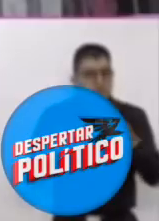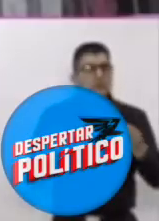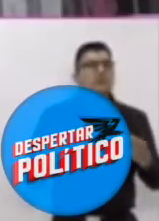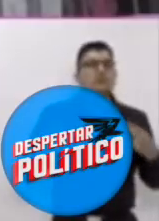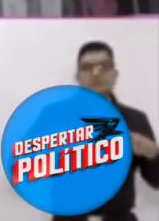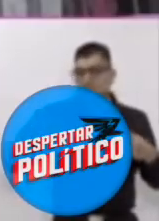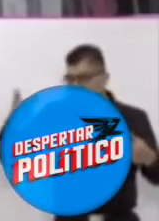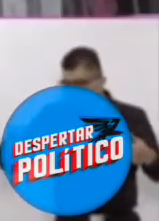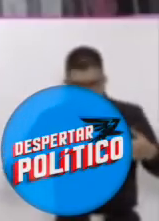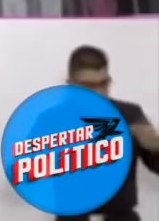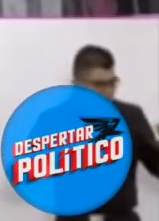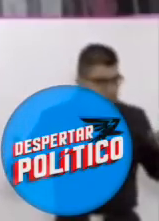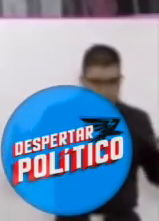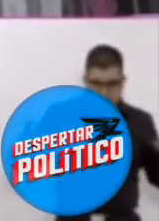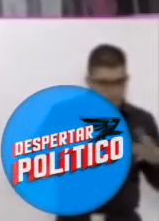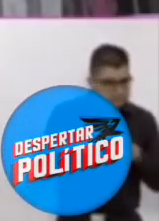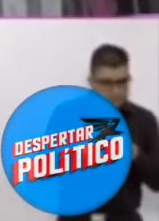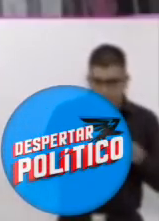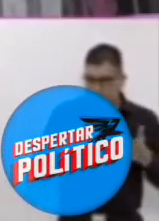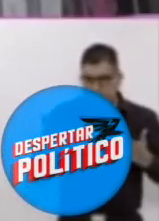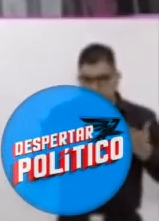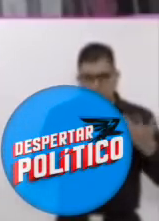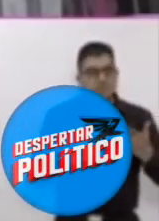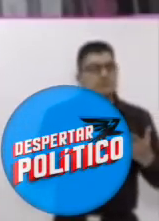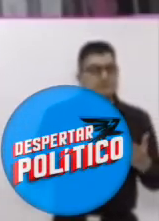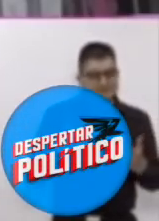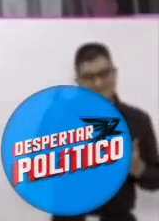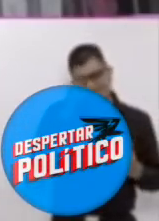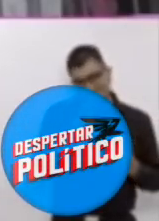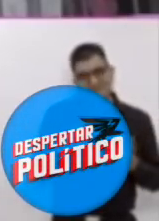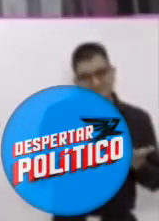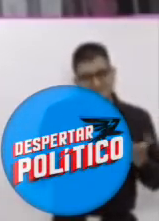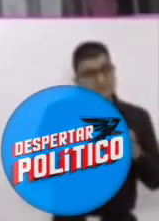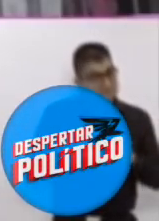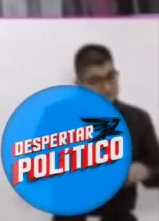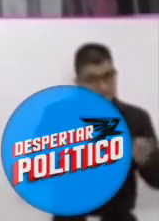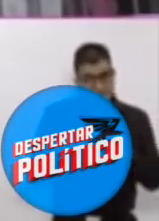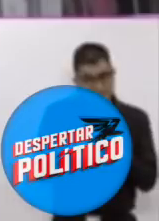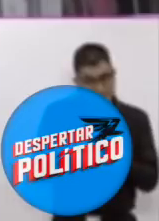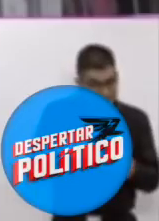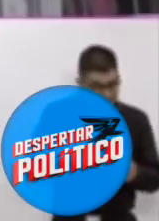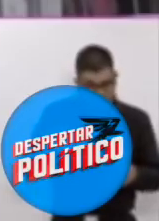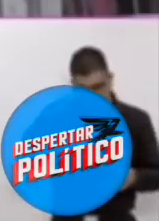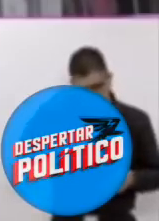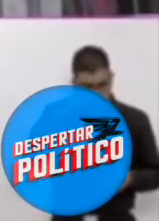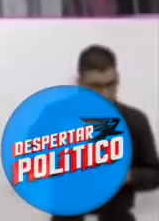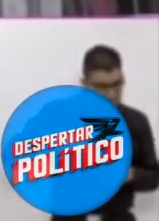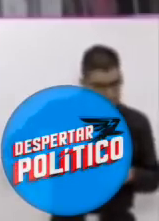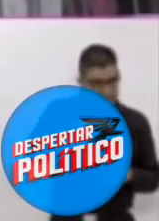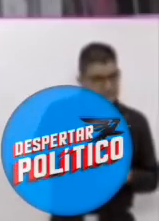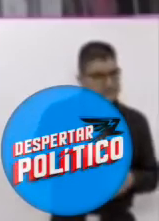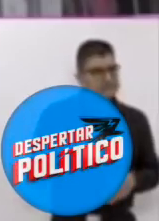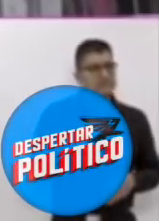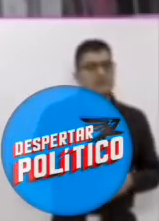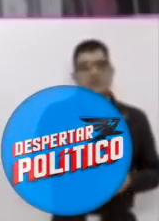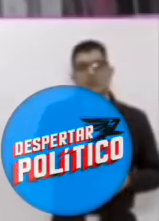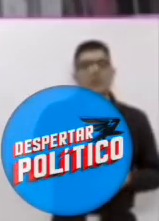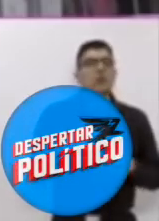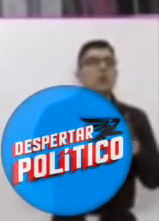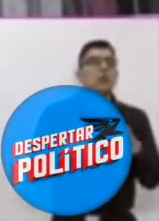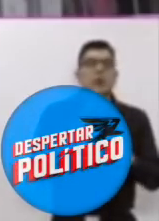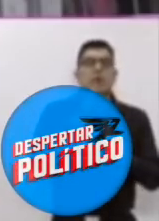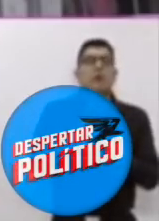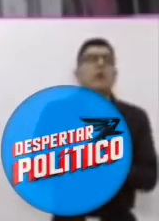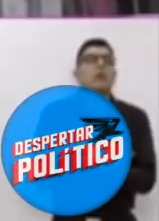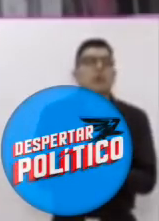cruces de un ese sentido me parece que es importante tener este contexto porque al final del camino se está hablando de